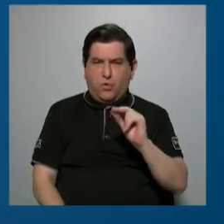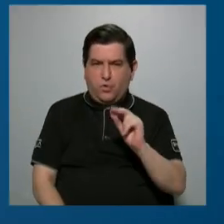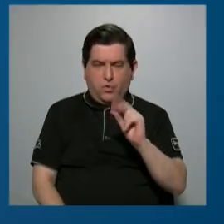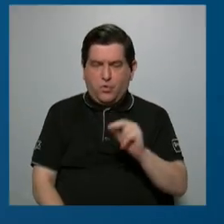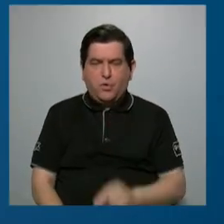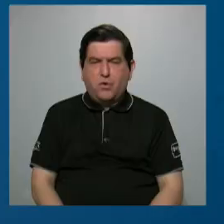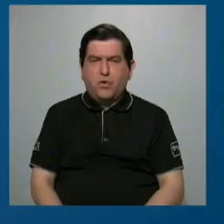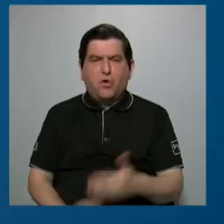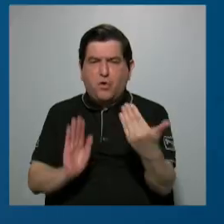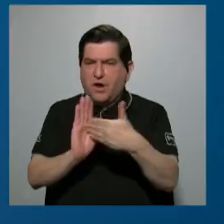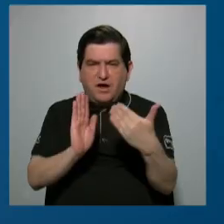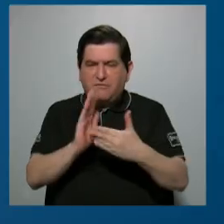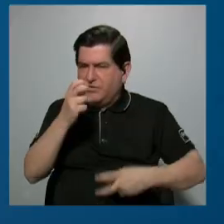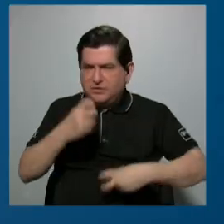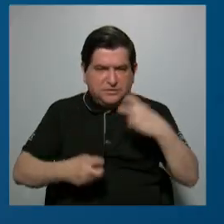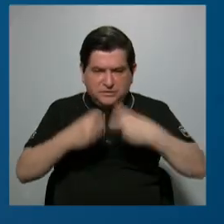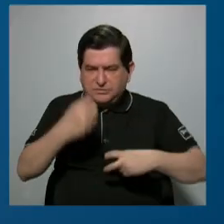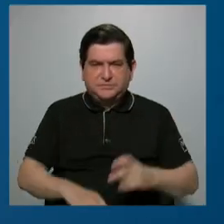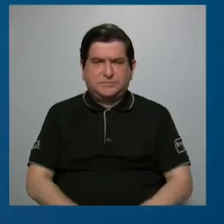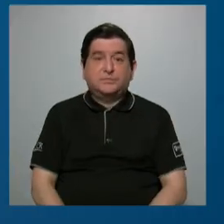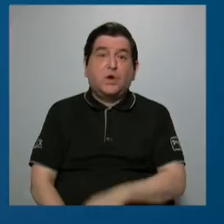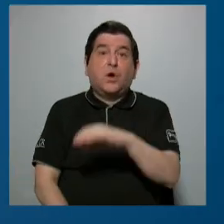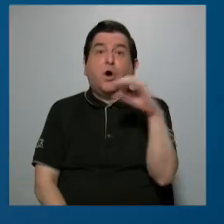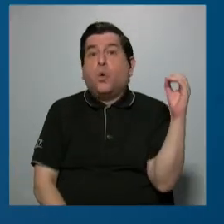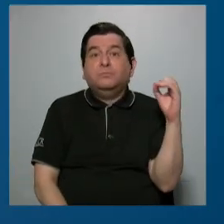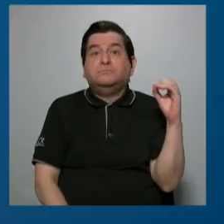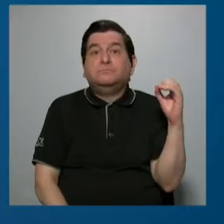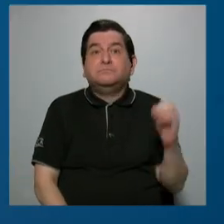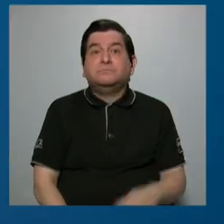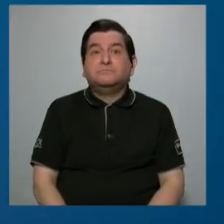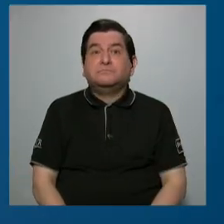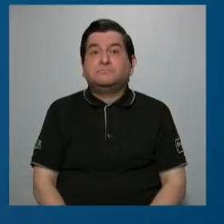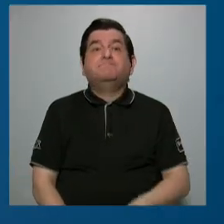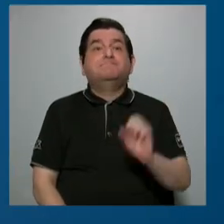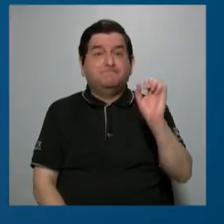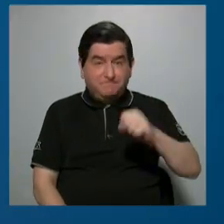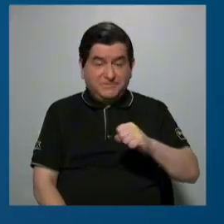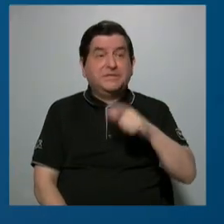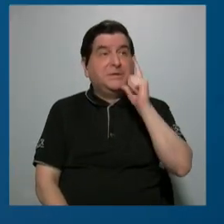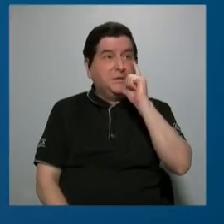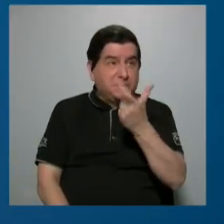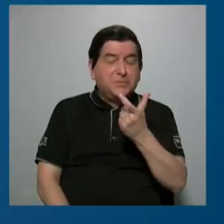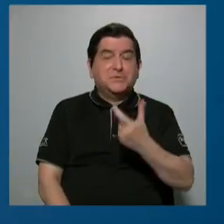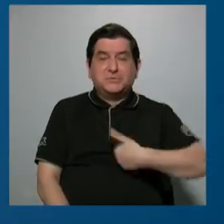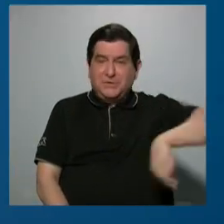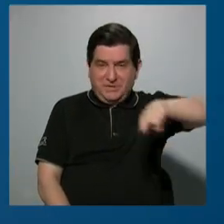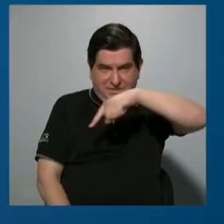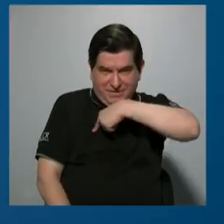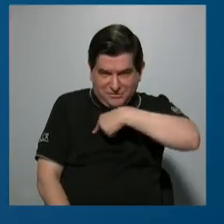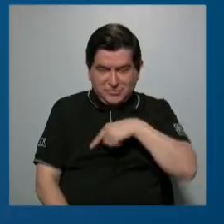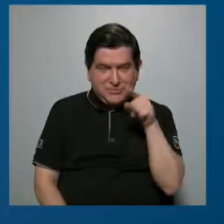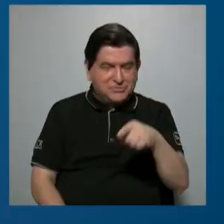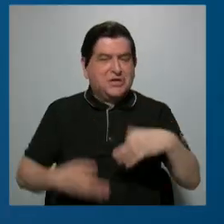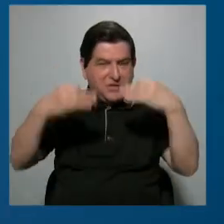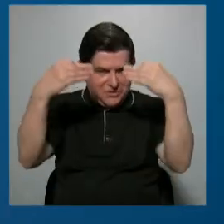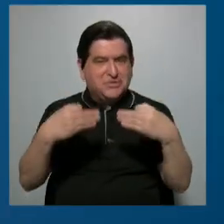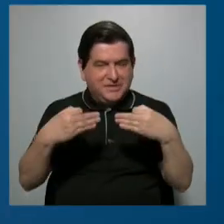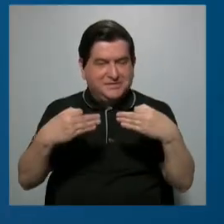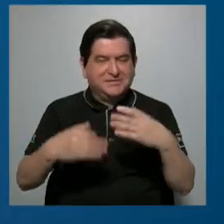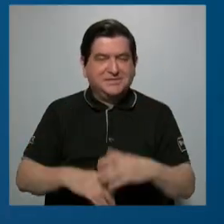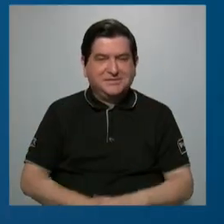que no sufriera esos problemas, por una parte, o que fue lo que afortunadamente para todos nosotros decidieron hacer, porque